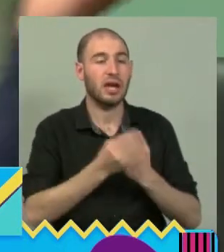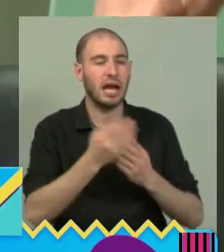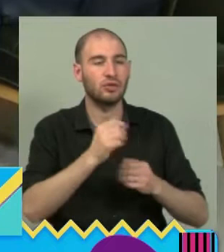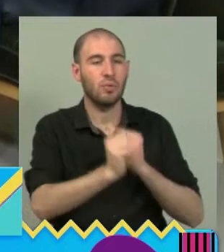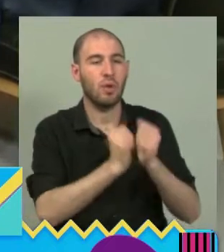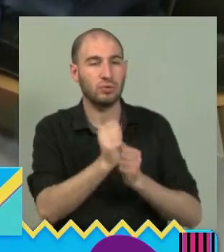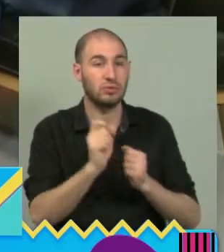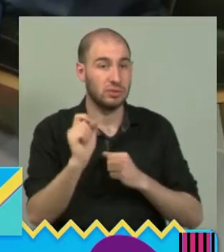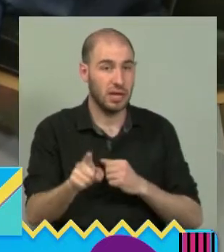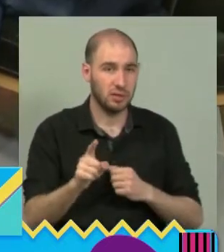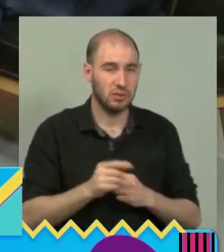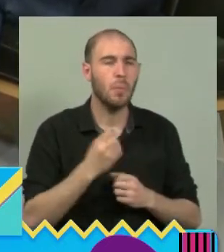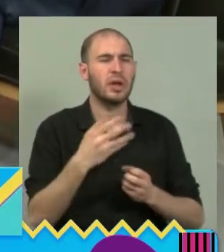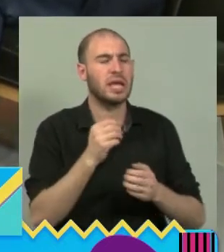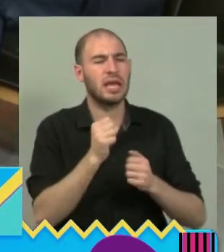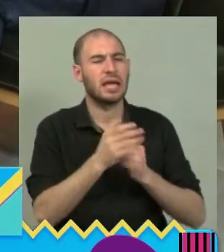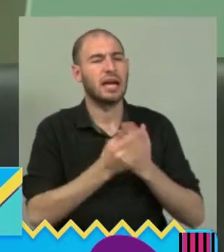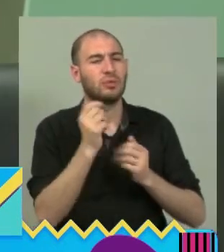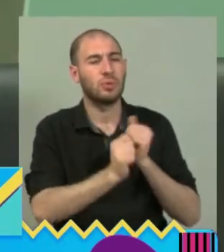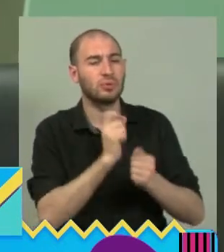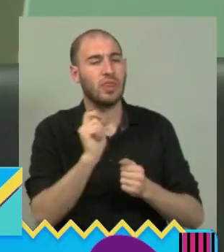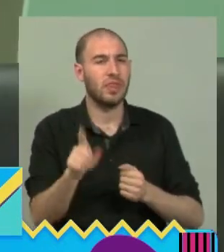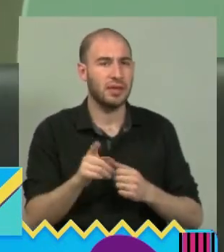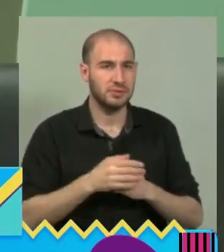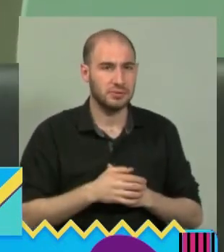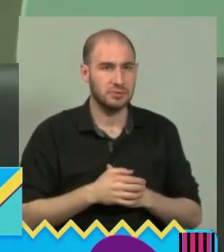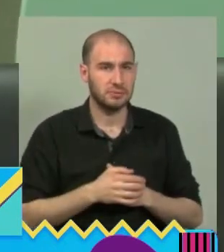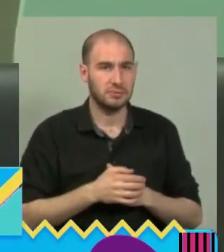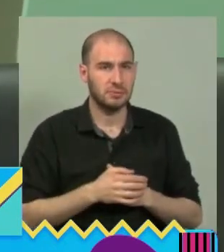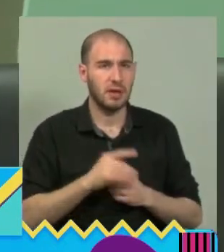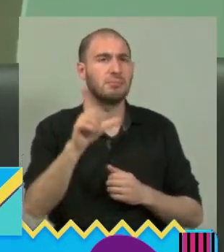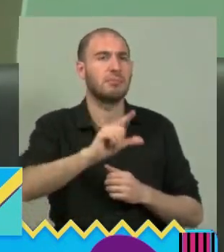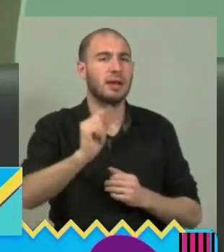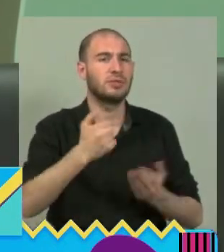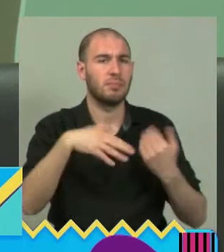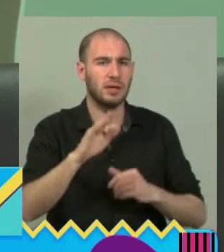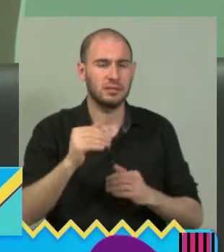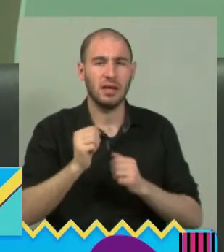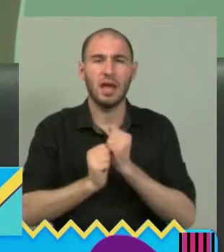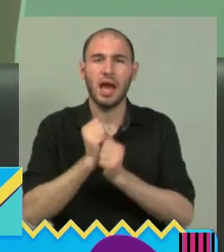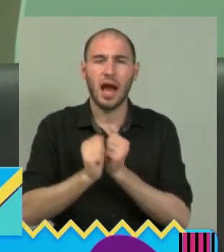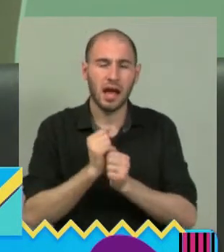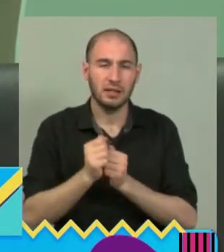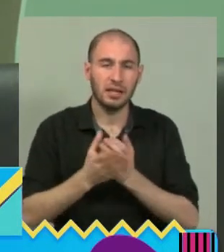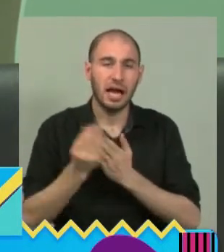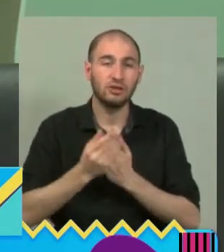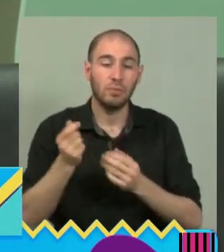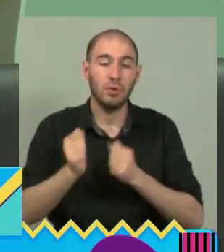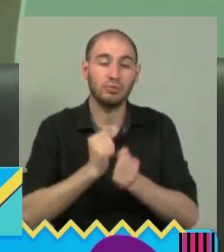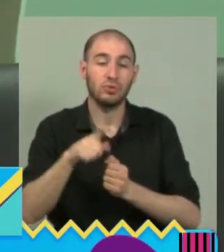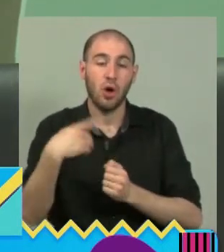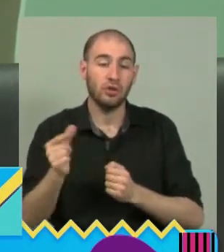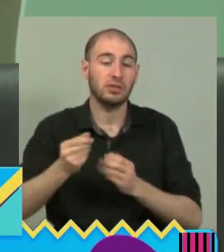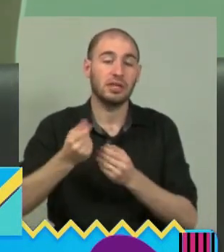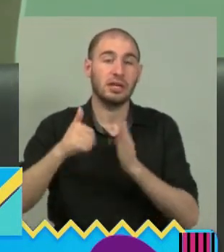producción de ellos? ¿Por qué para el costo de producción de ellos es más barato y para el costo de producción de todos los demás